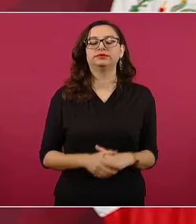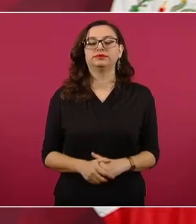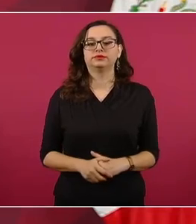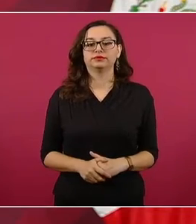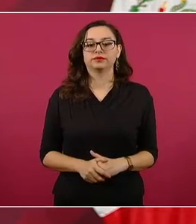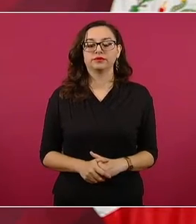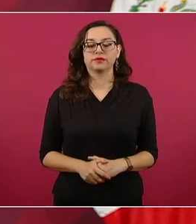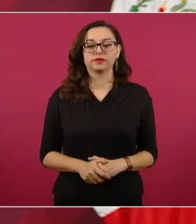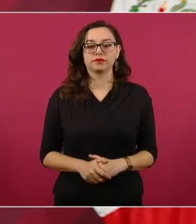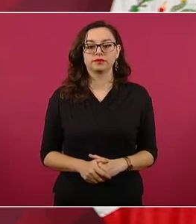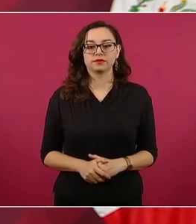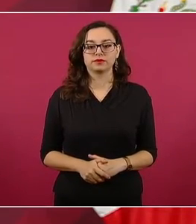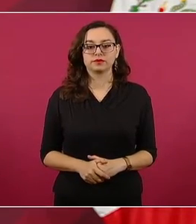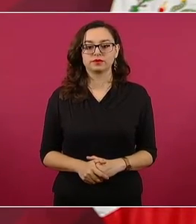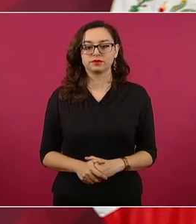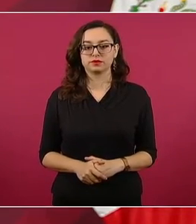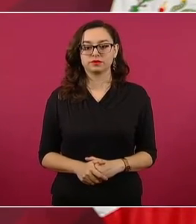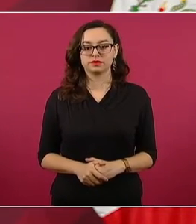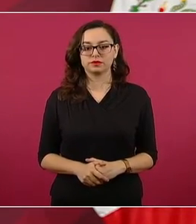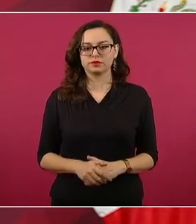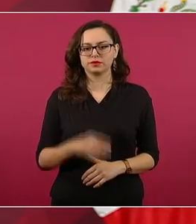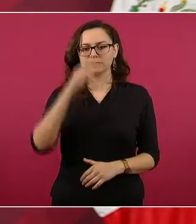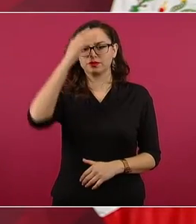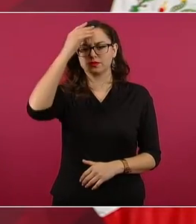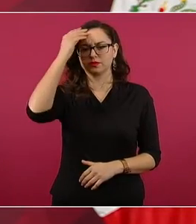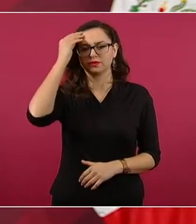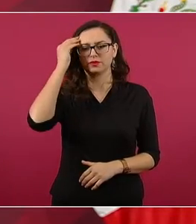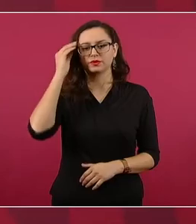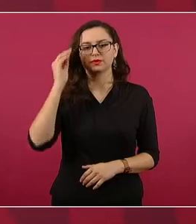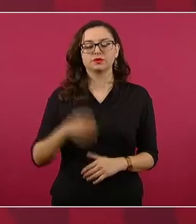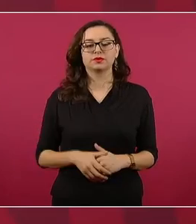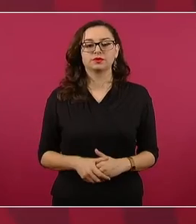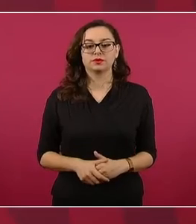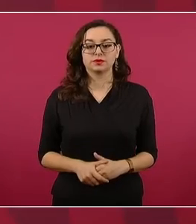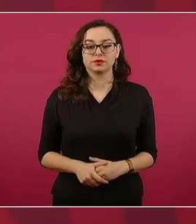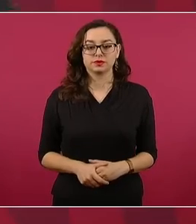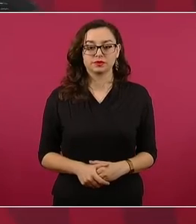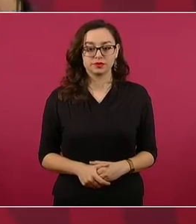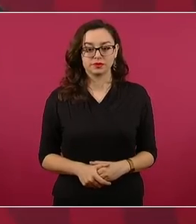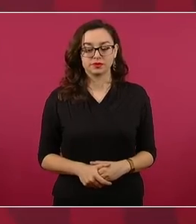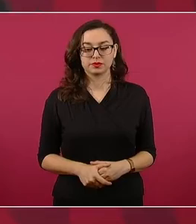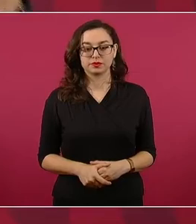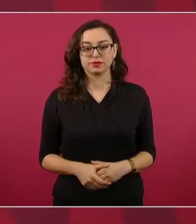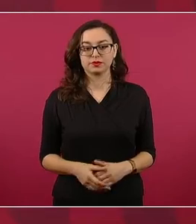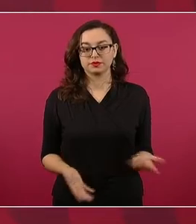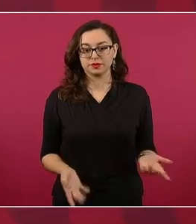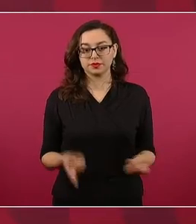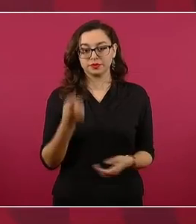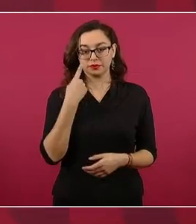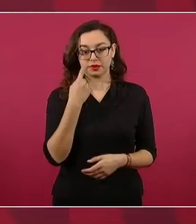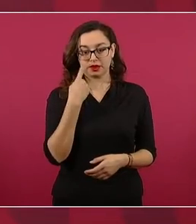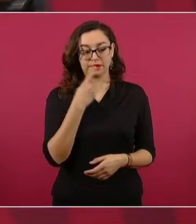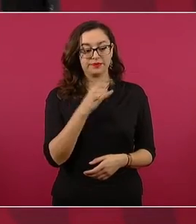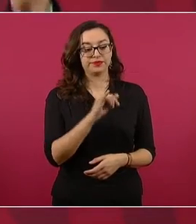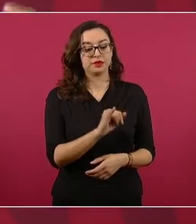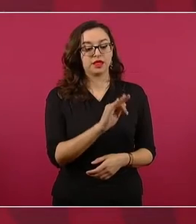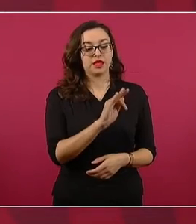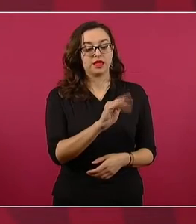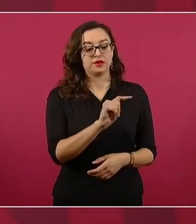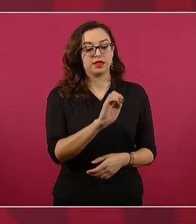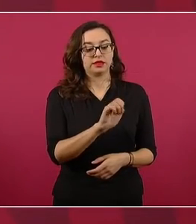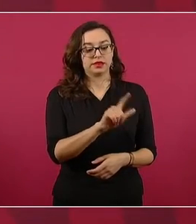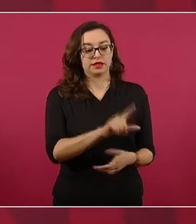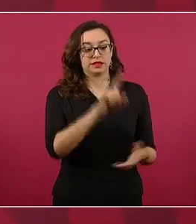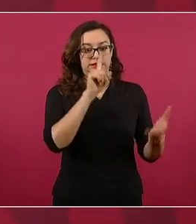Hay un procedimiento en donde el que va a formar parte del IFETEL como